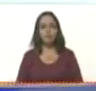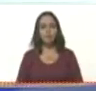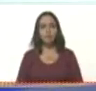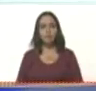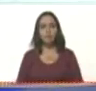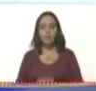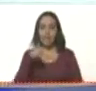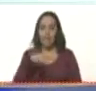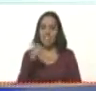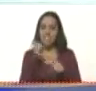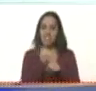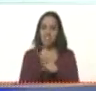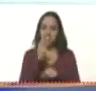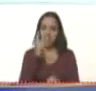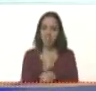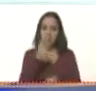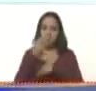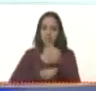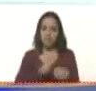el trabajo que hay que hacer.